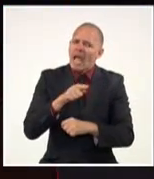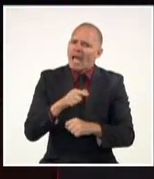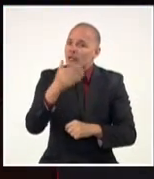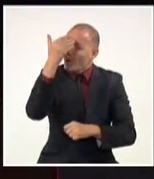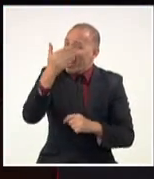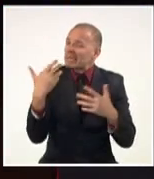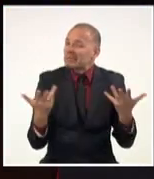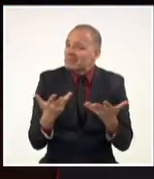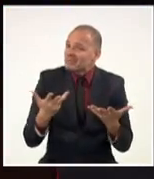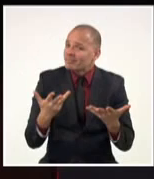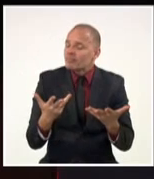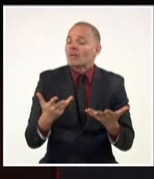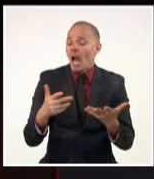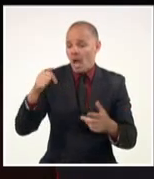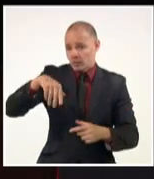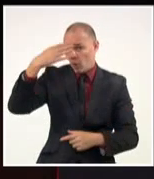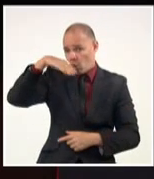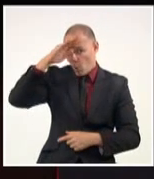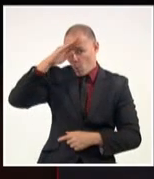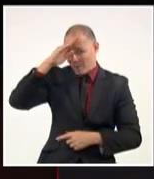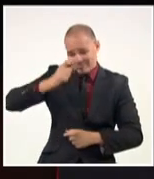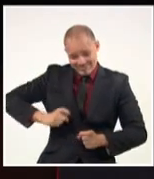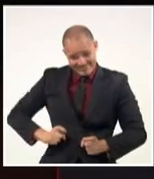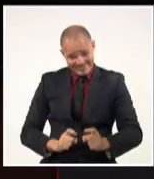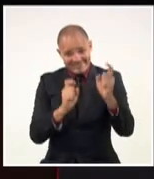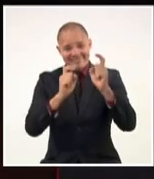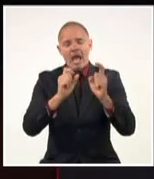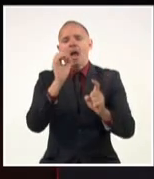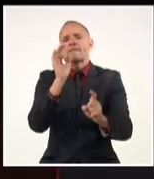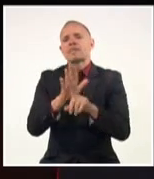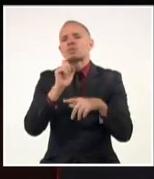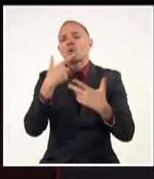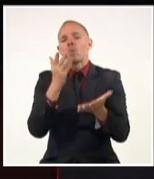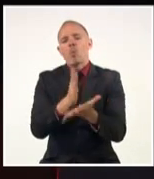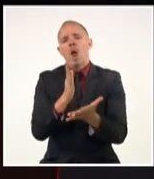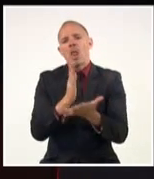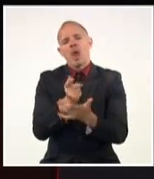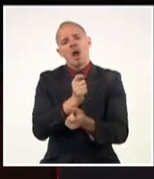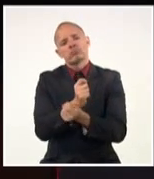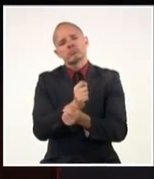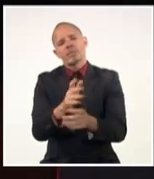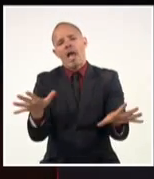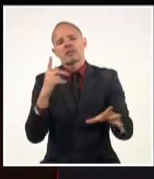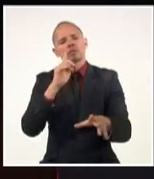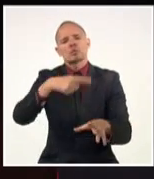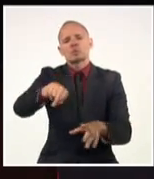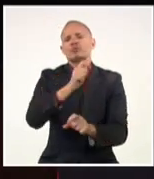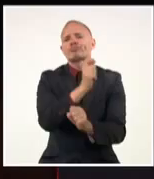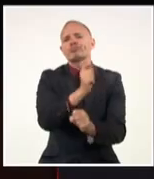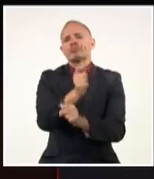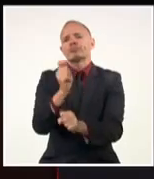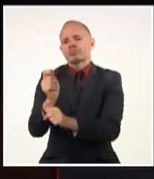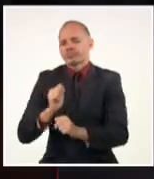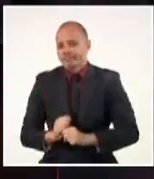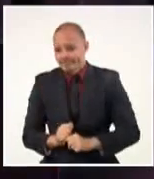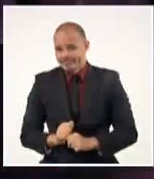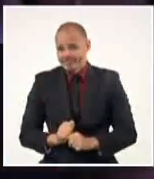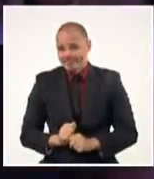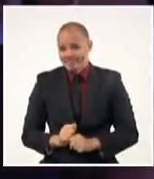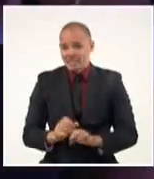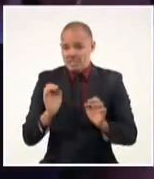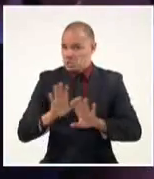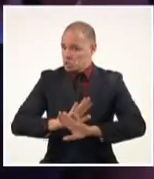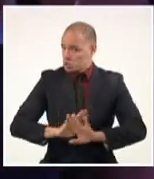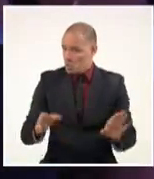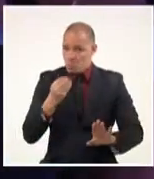se liquidó el analfabetismo y se ha desarrollado una profunda revolución en la educación que garantiza el acceso universal y